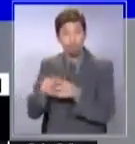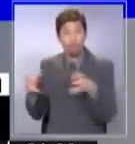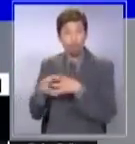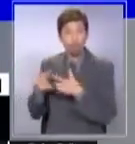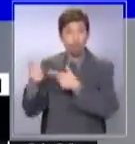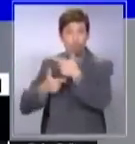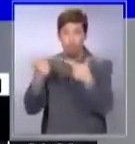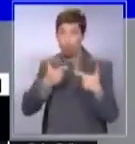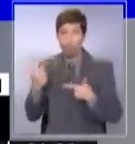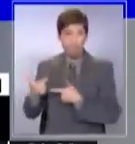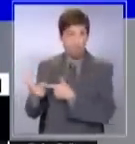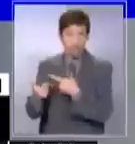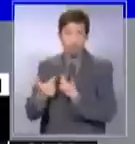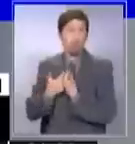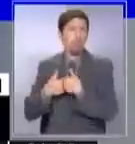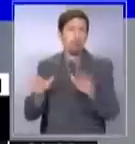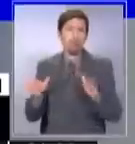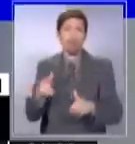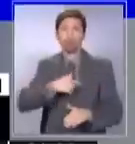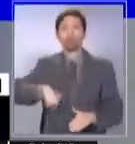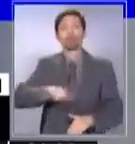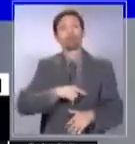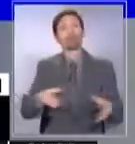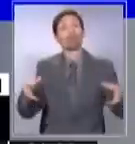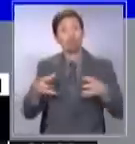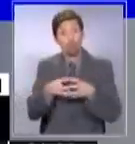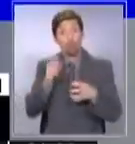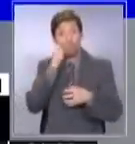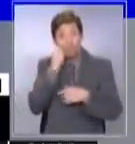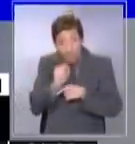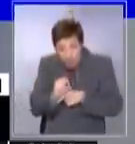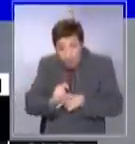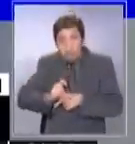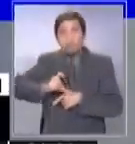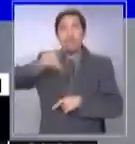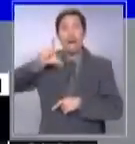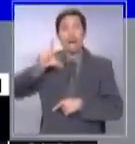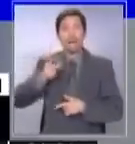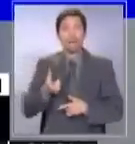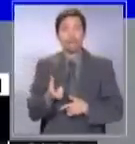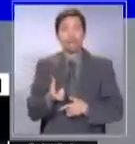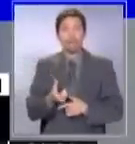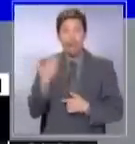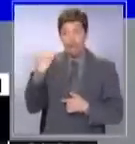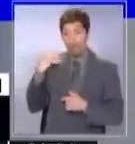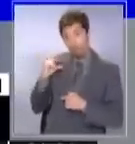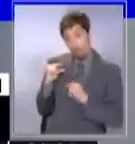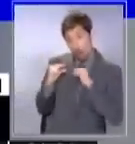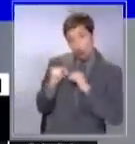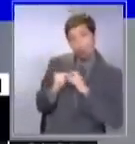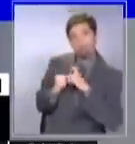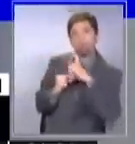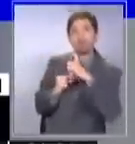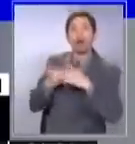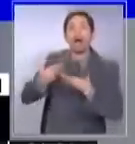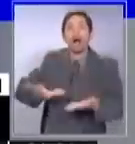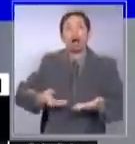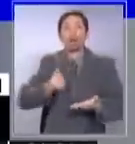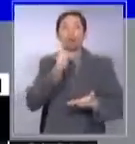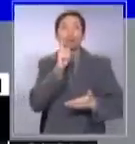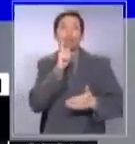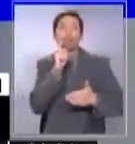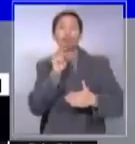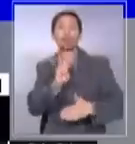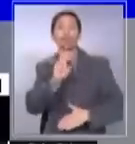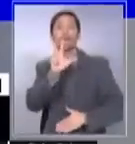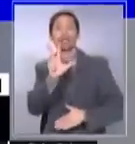cualquier índole fuimos el partido que más creció el que más votos pudo tener Y tenemos 38 concejales que no teníamos hoy nos